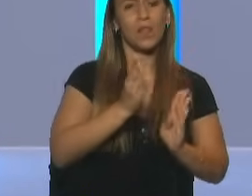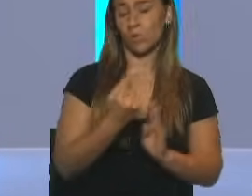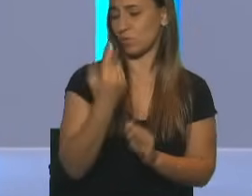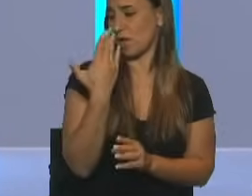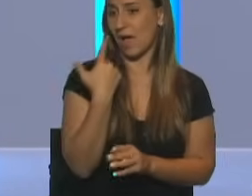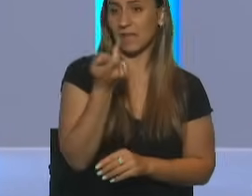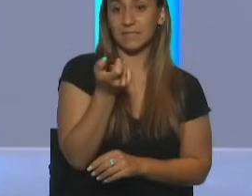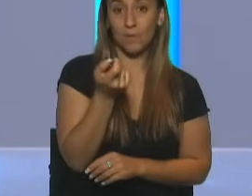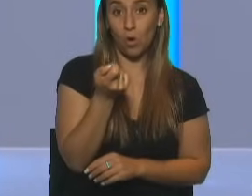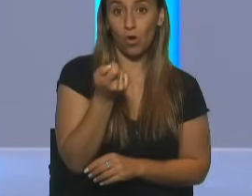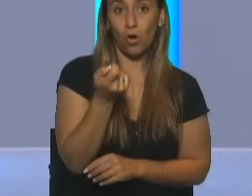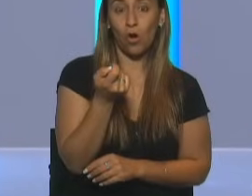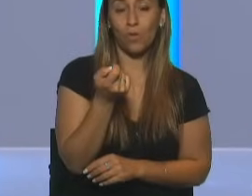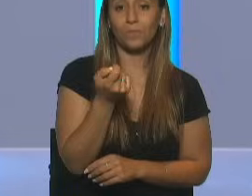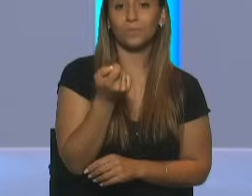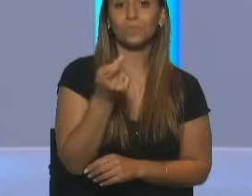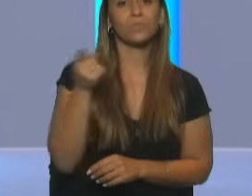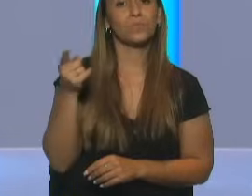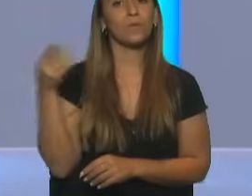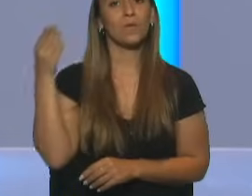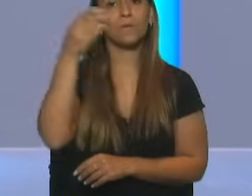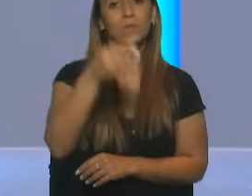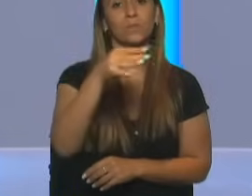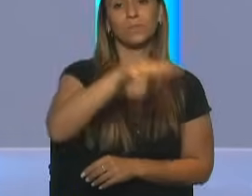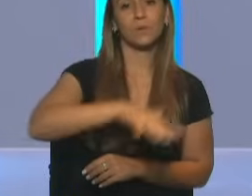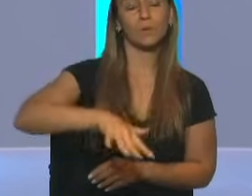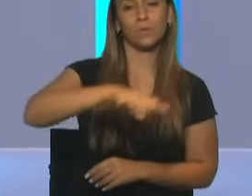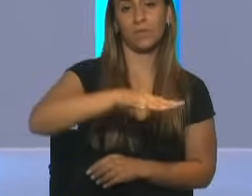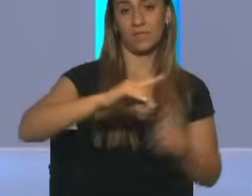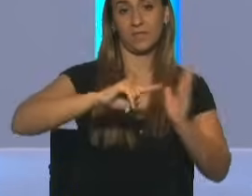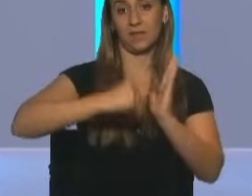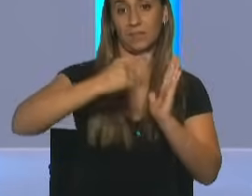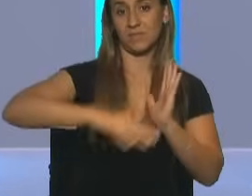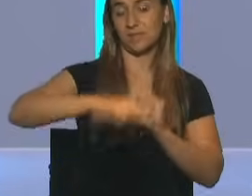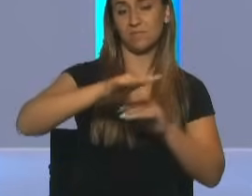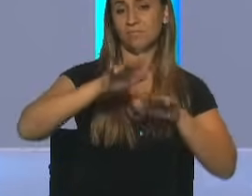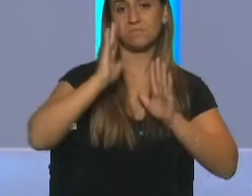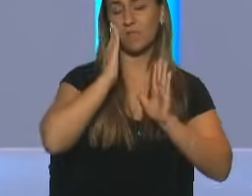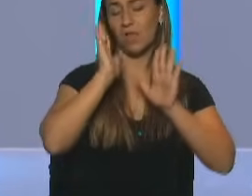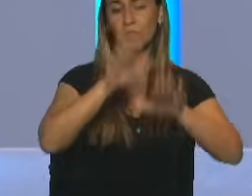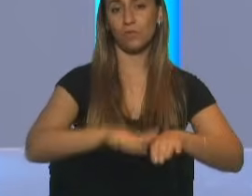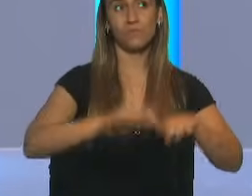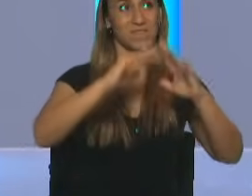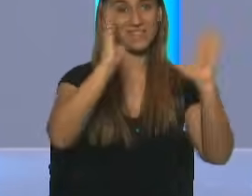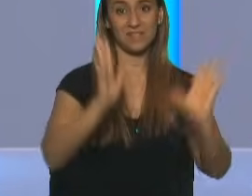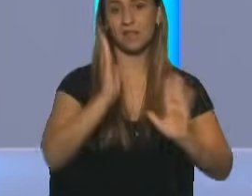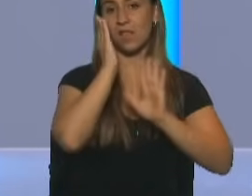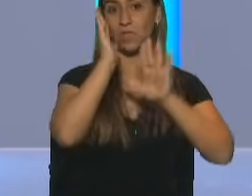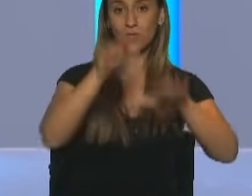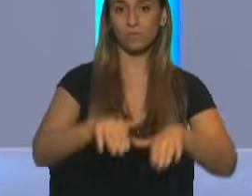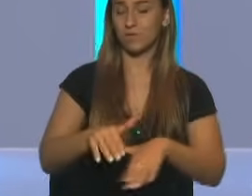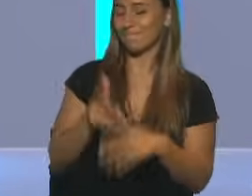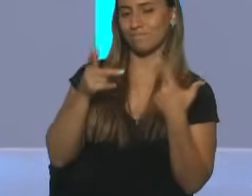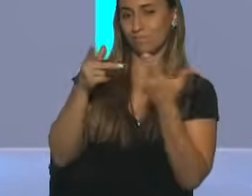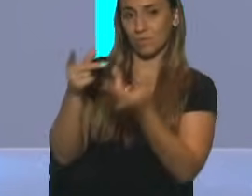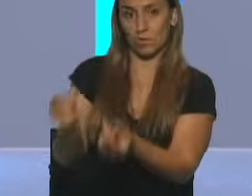reciente, de mediados de año. Concurrió a un parador de la ciudad a pernoctar allí, fue rechazado y